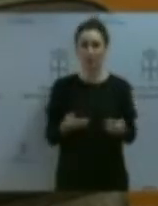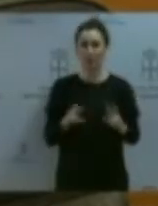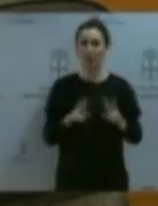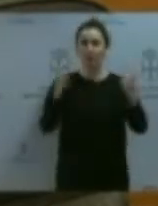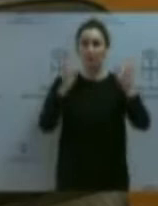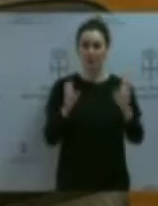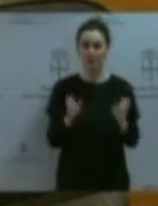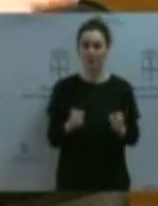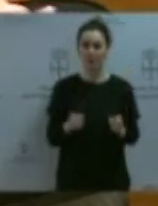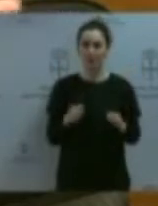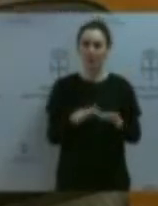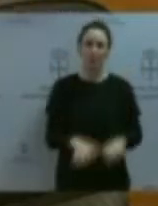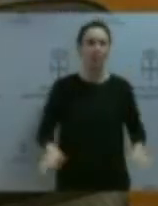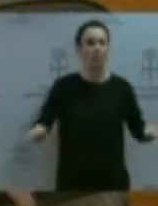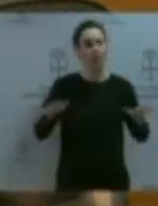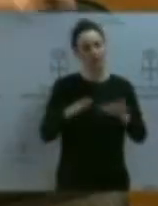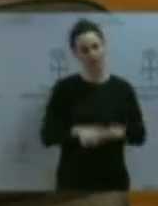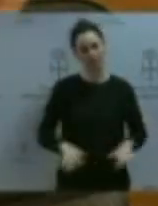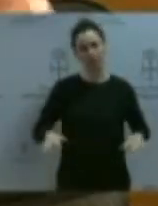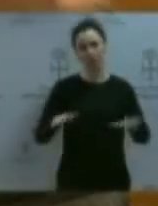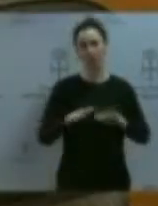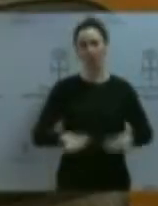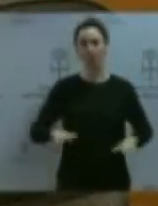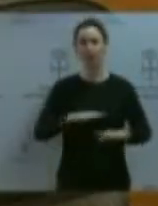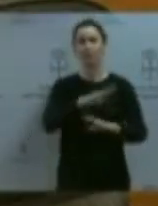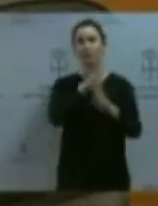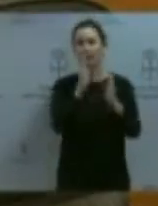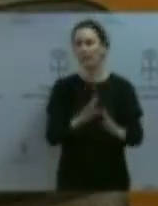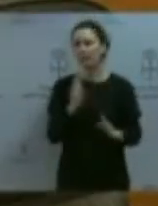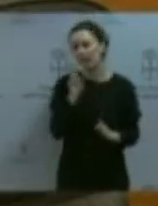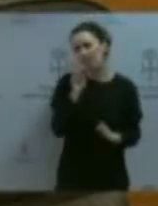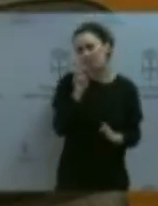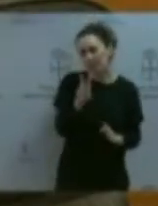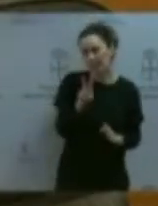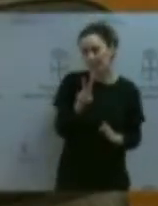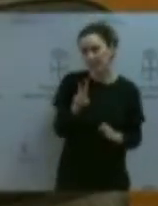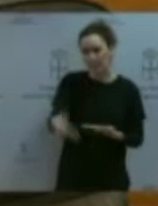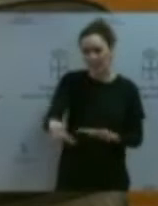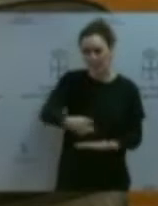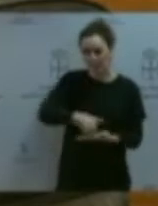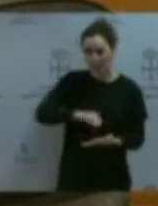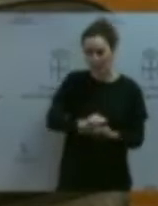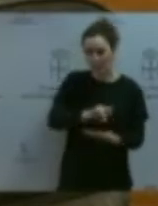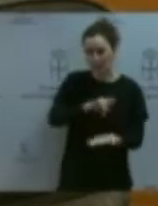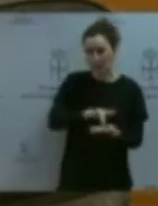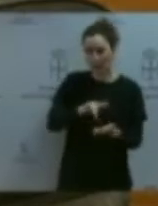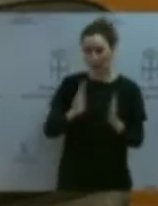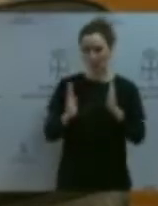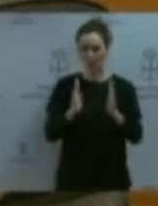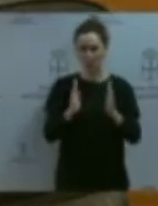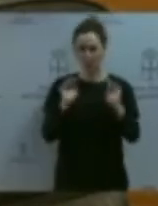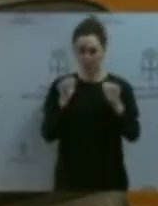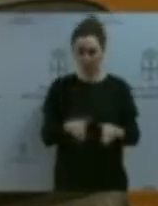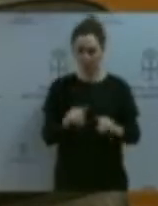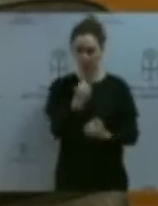una presunción de culpabilidad en solicitar las ayudas, incluso en un momento de crisis, de grave crisis económica, ¿no? Con lo cual, entendemos que esa es la